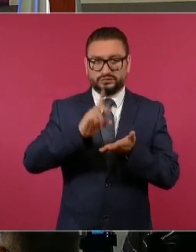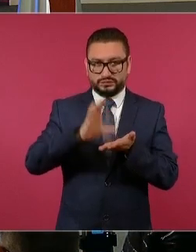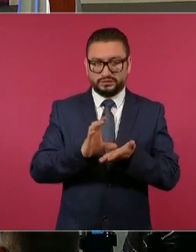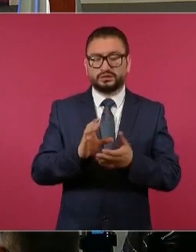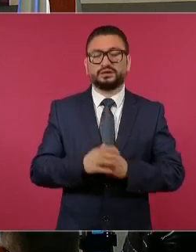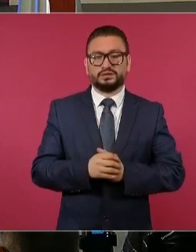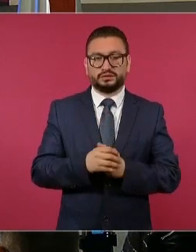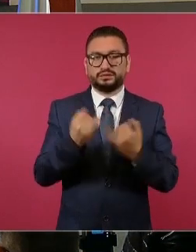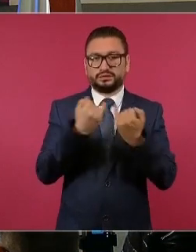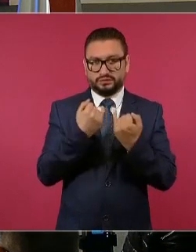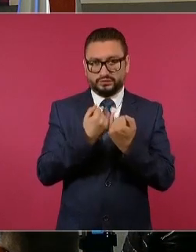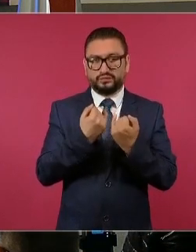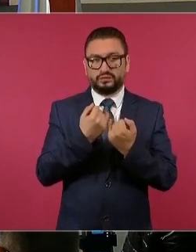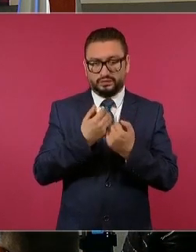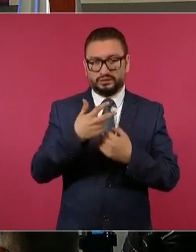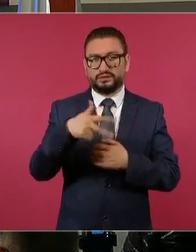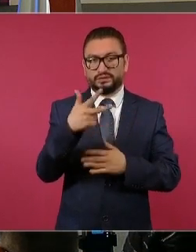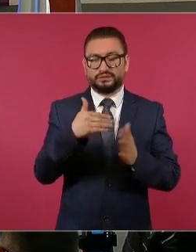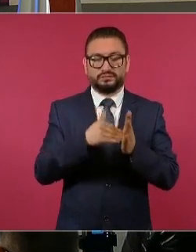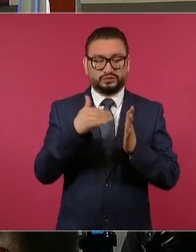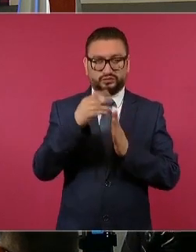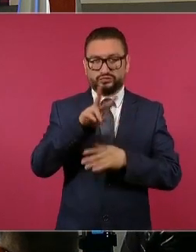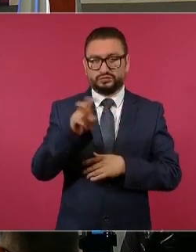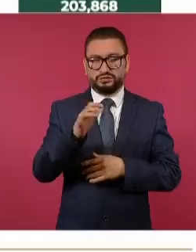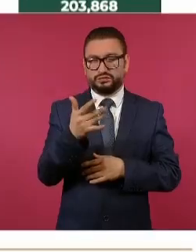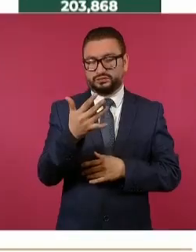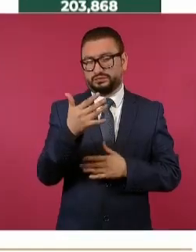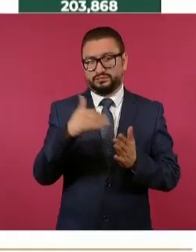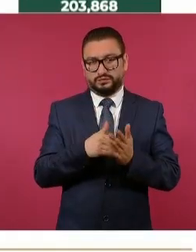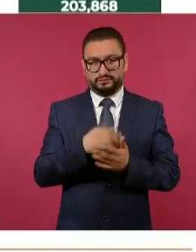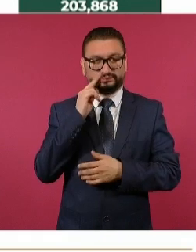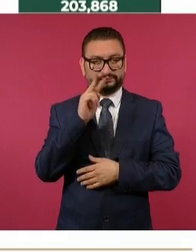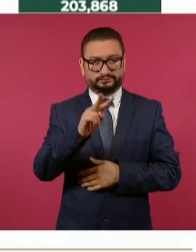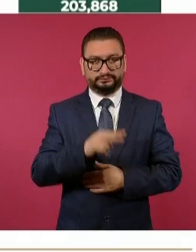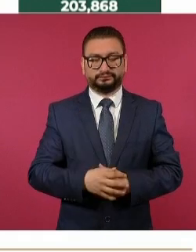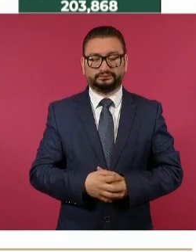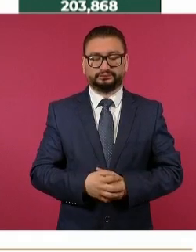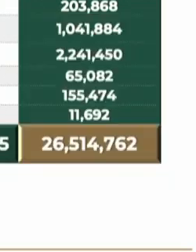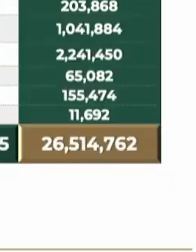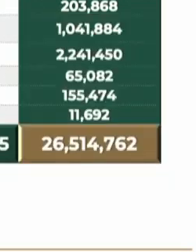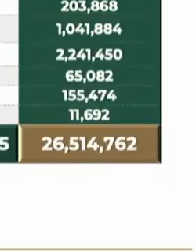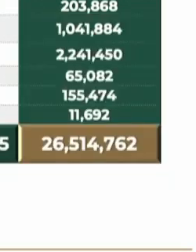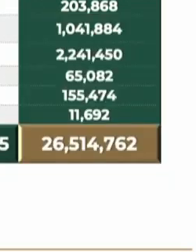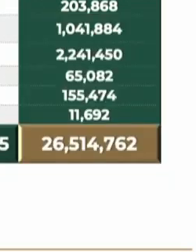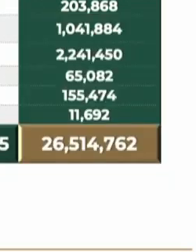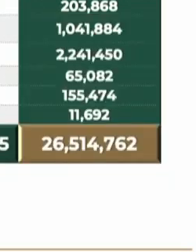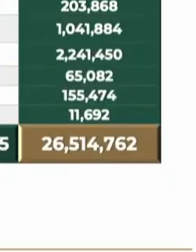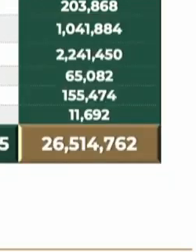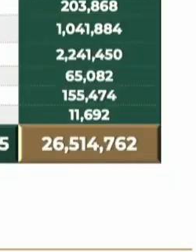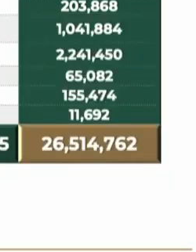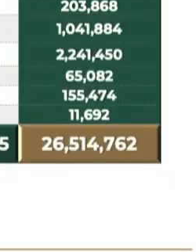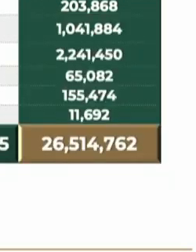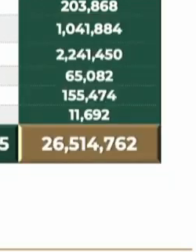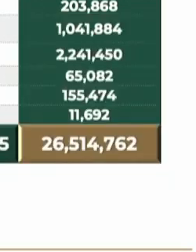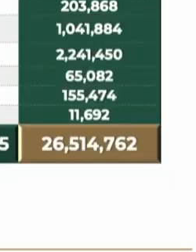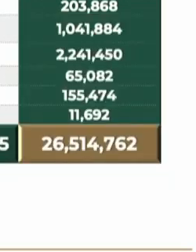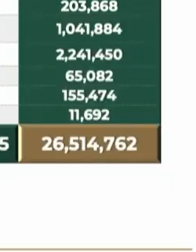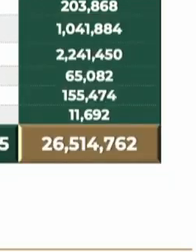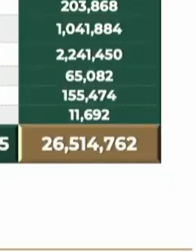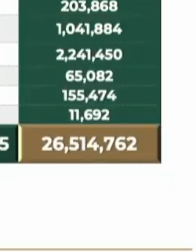discapacidad, entregamos estas 13,250,000 tarjetas y Sembrando Vida también. También entregamos a los becarios